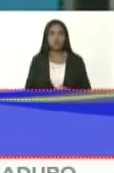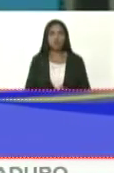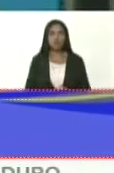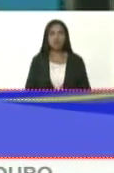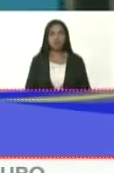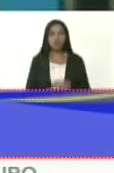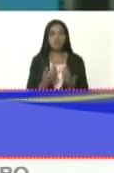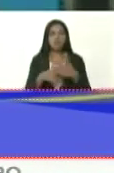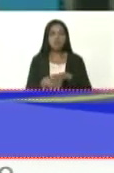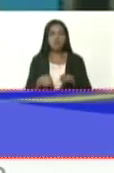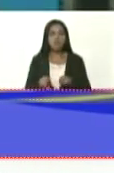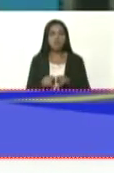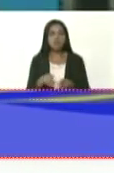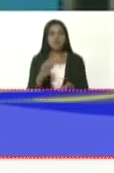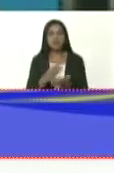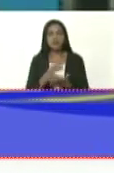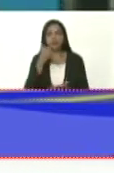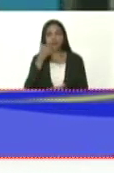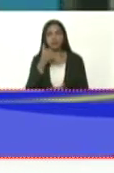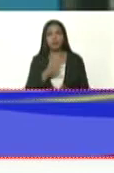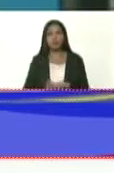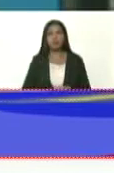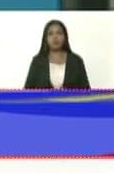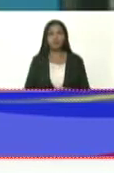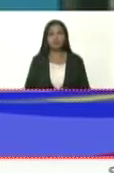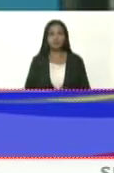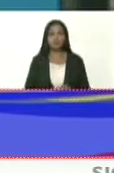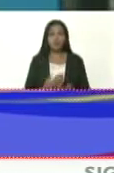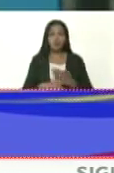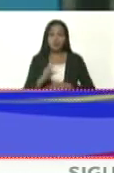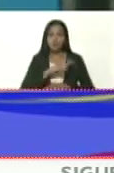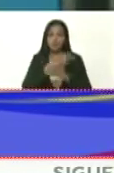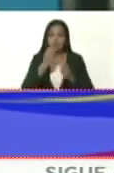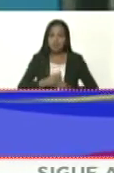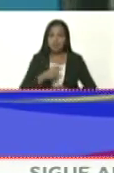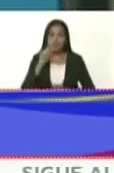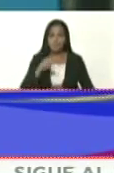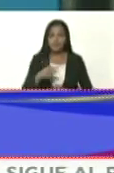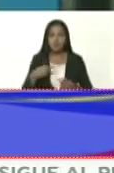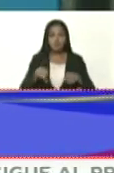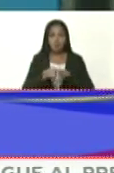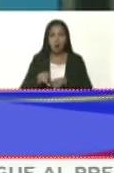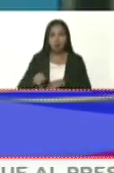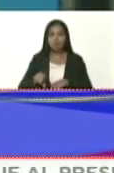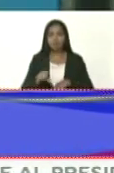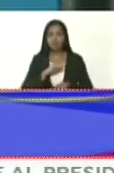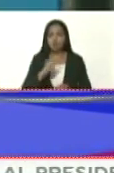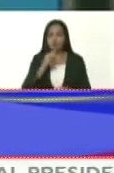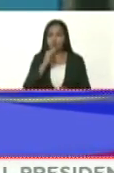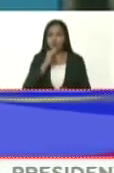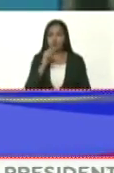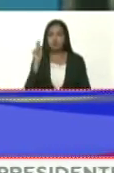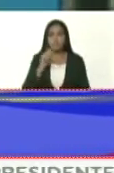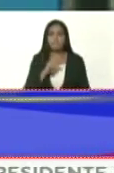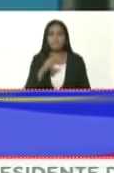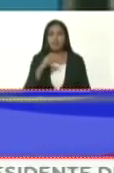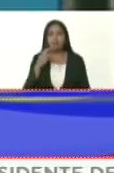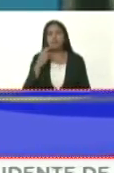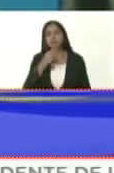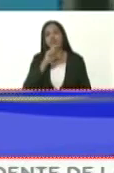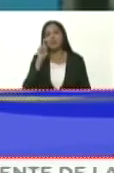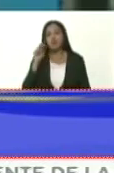A través de CanTV vamos a fortalecer. Igualmente anuncio que para el mes de noviembre de este